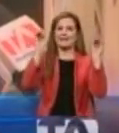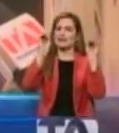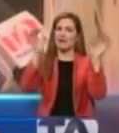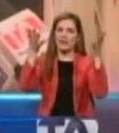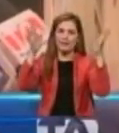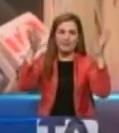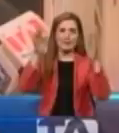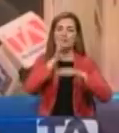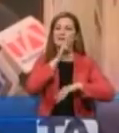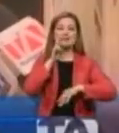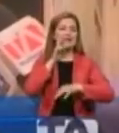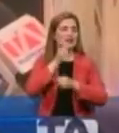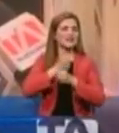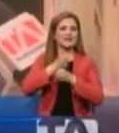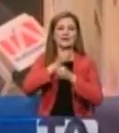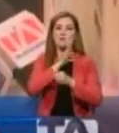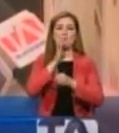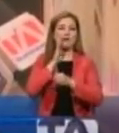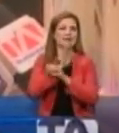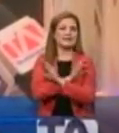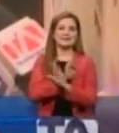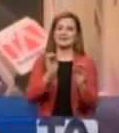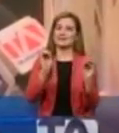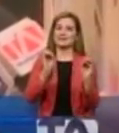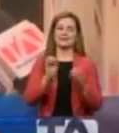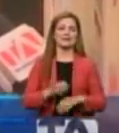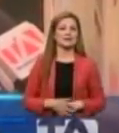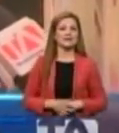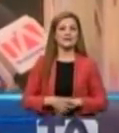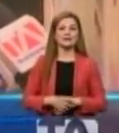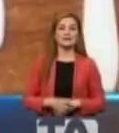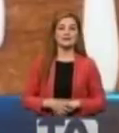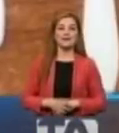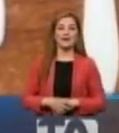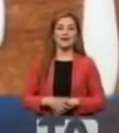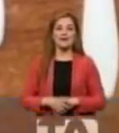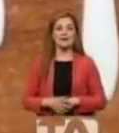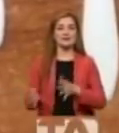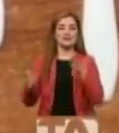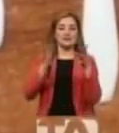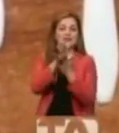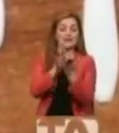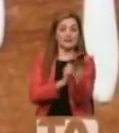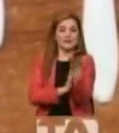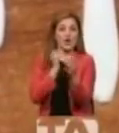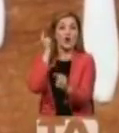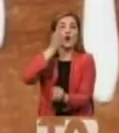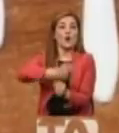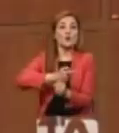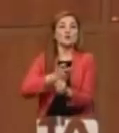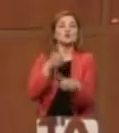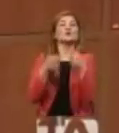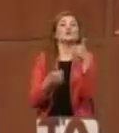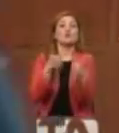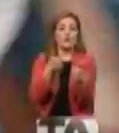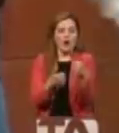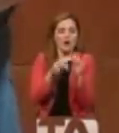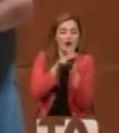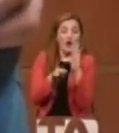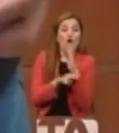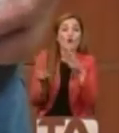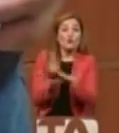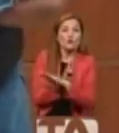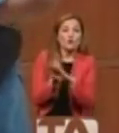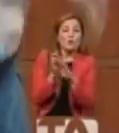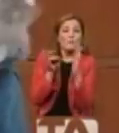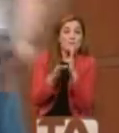de restaurante, cafetería, bar, ya no usamos la parte de sorbetes. Este proyecto de ordenanza pretende incluso normar el uso de